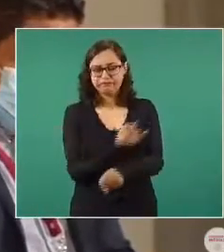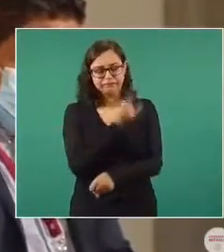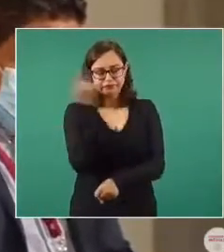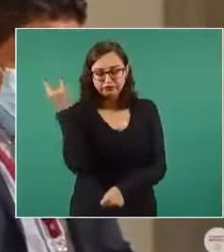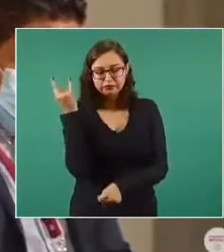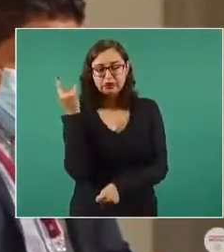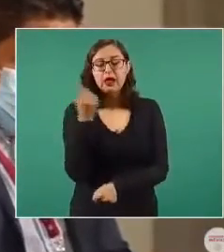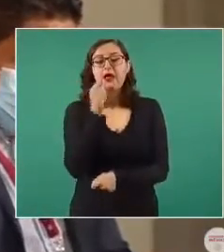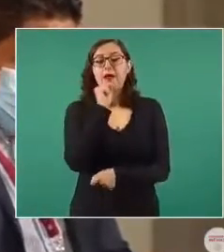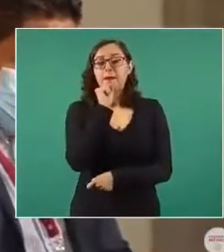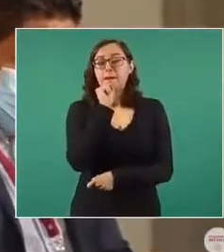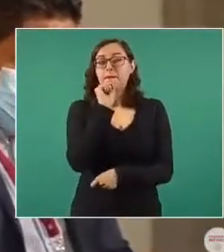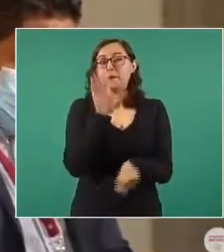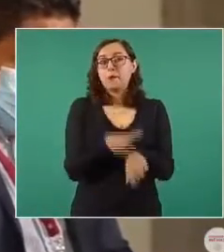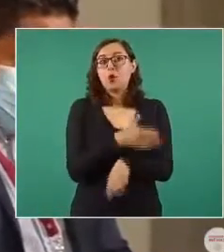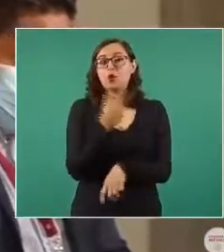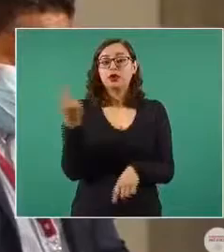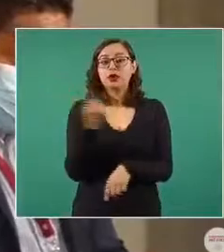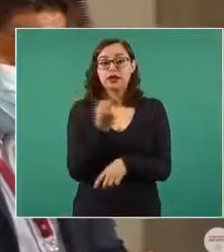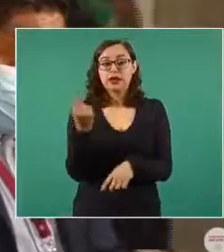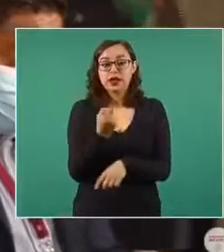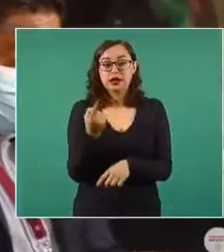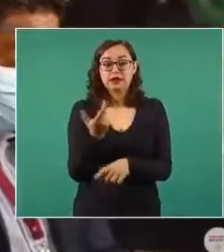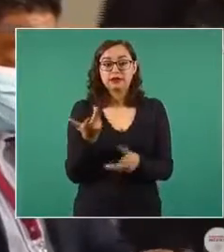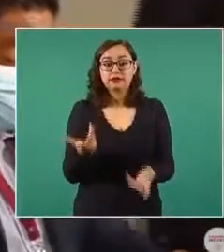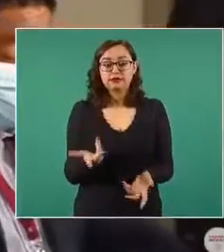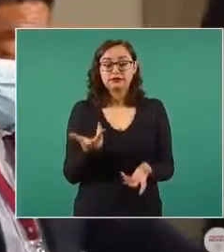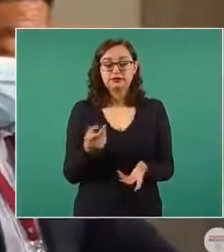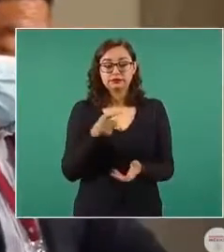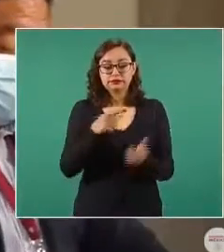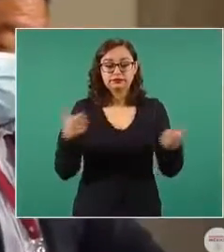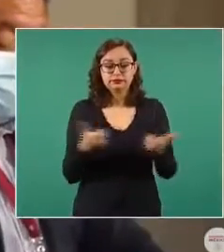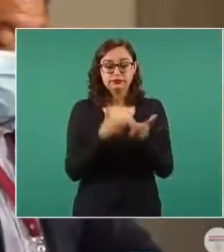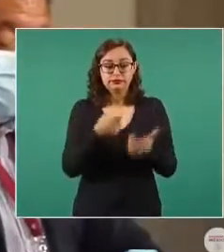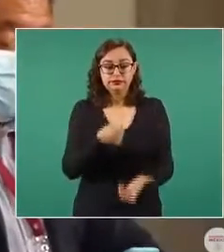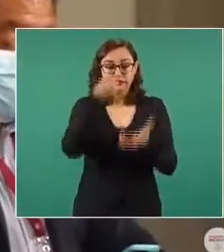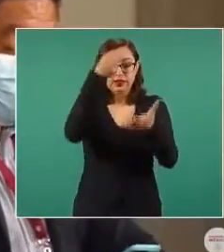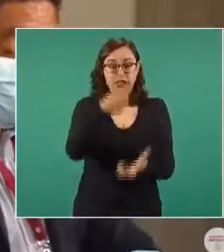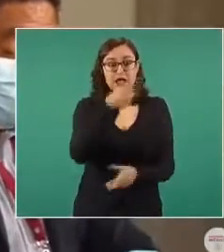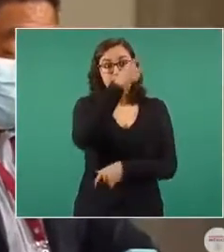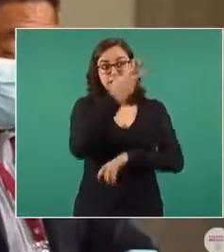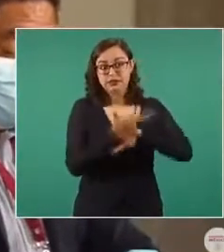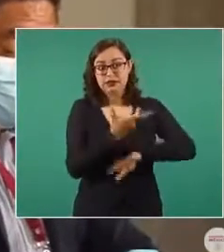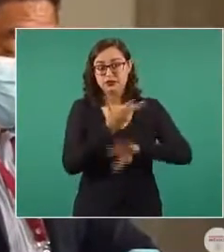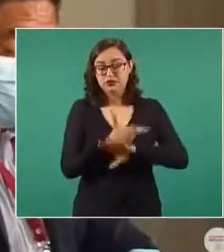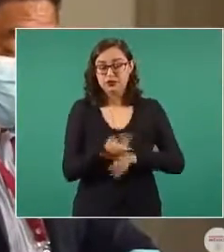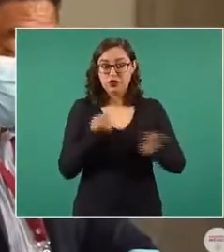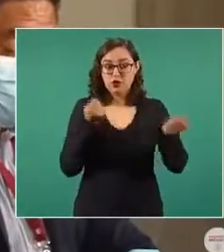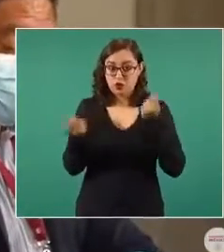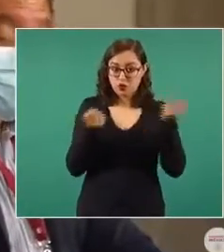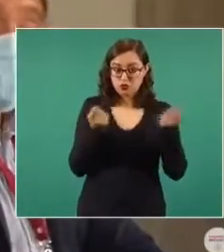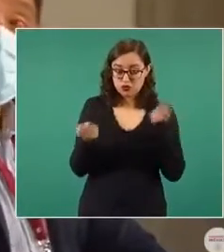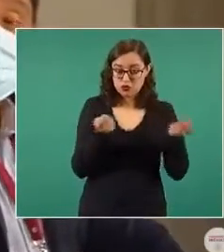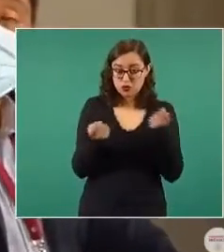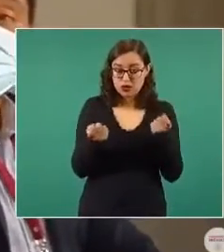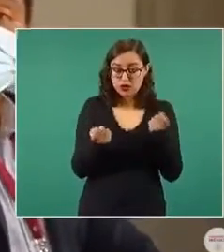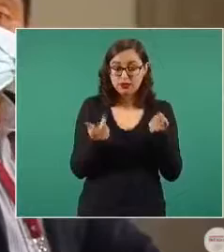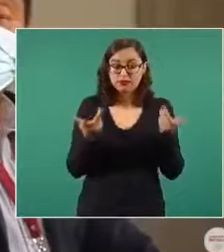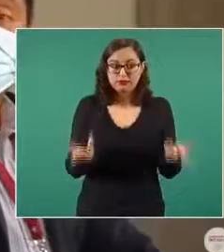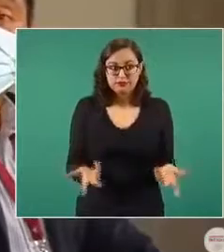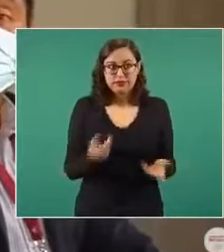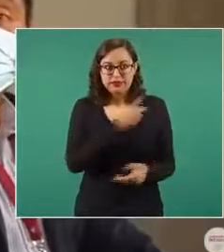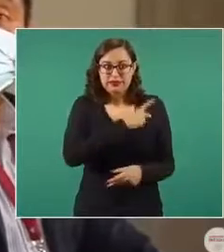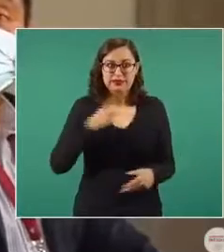porque principalmente porque los recursos estarían en un fideicomiso que está en Estados Unidos y que parte del acuerdo